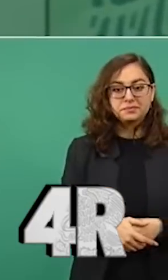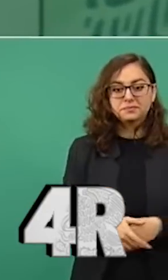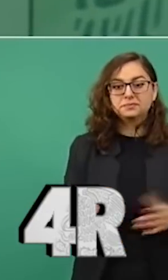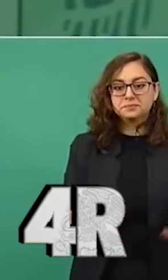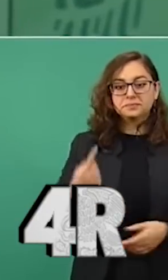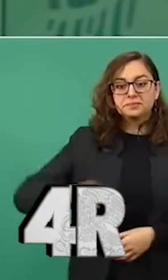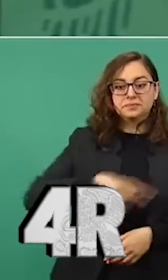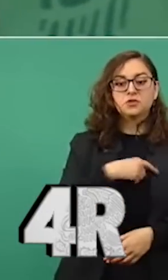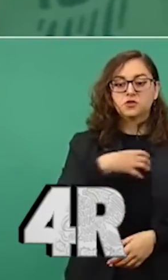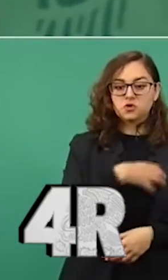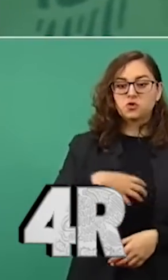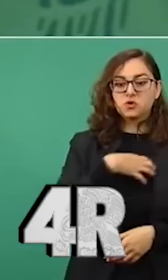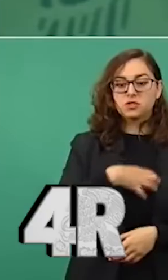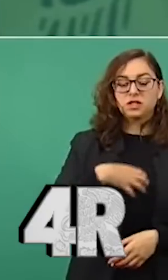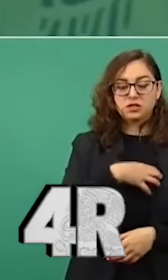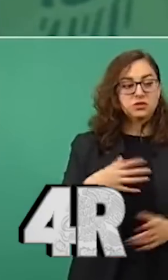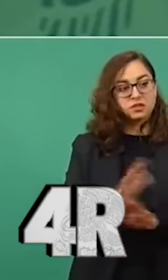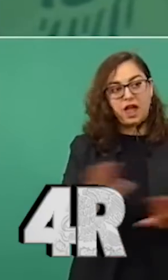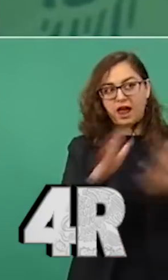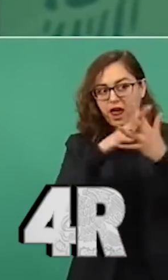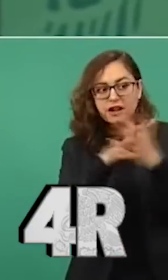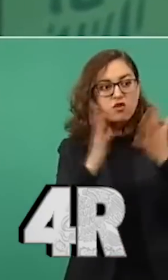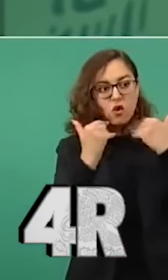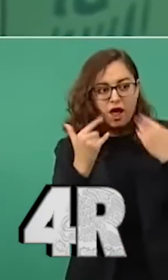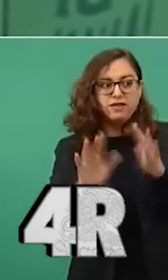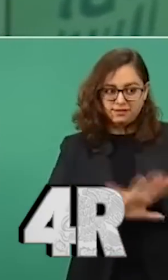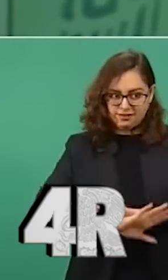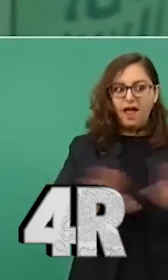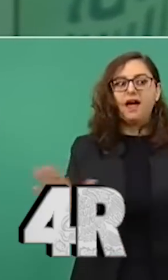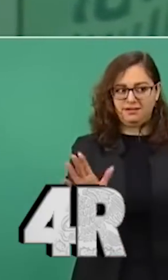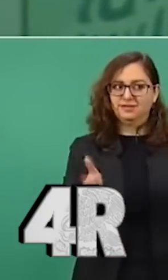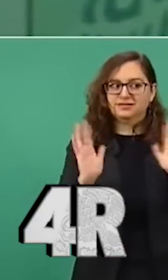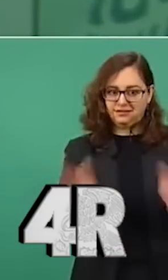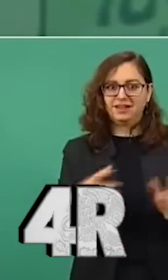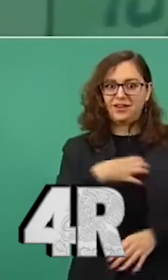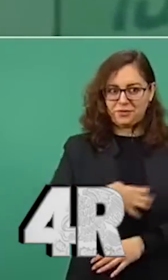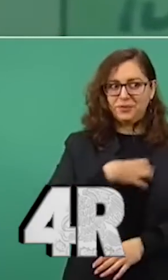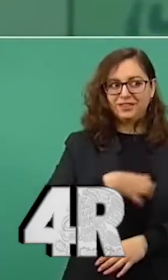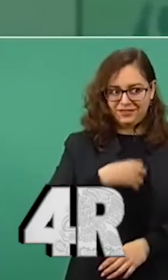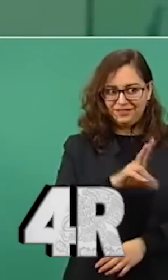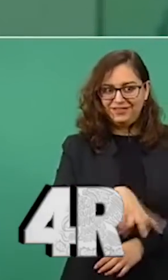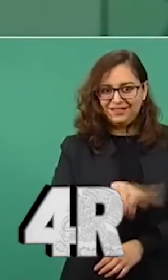tenemos que estar contentos de que ya no hubo golpe de Estado. Se evitó el golpe de Estado.